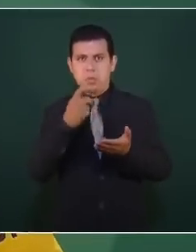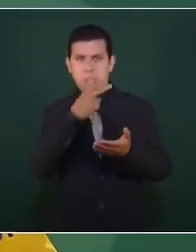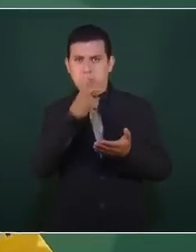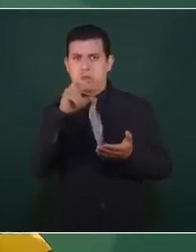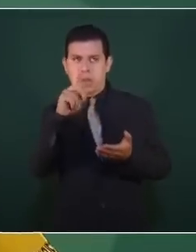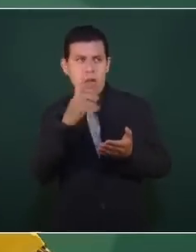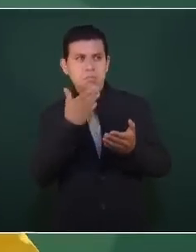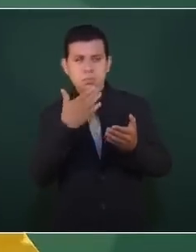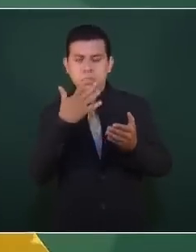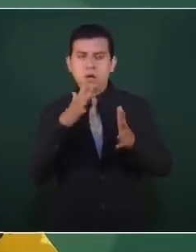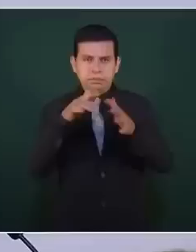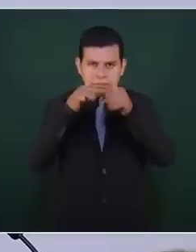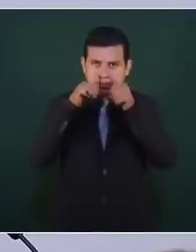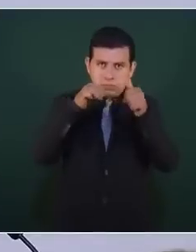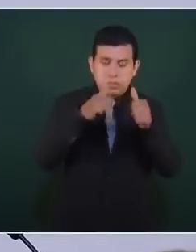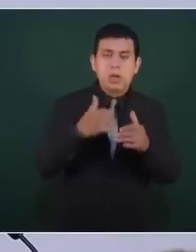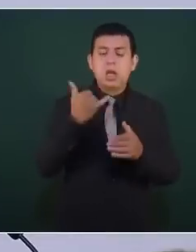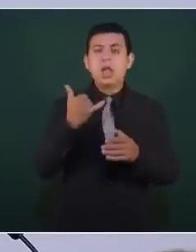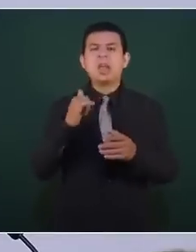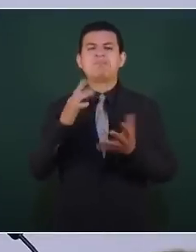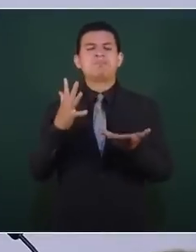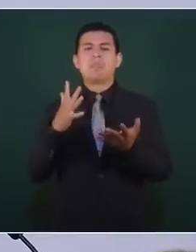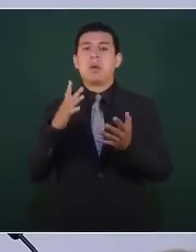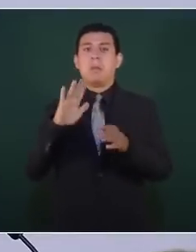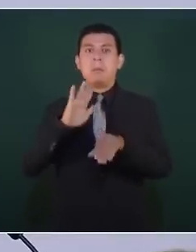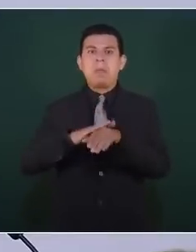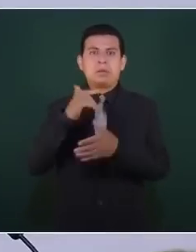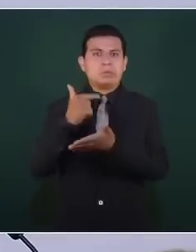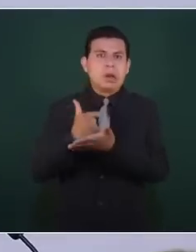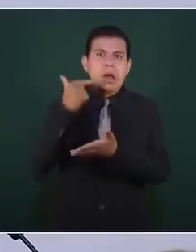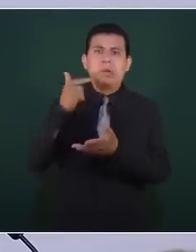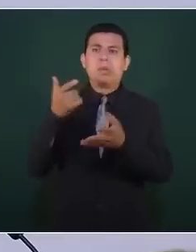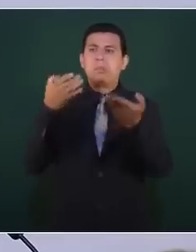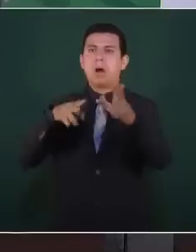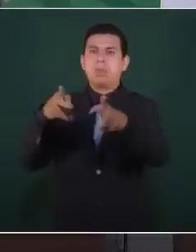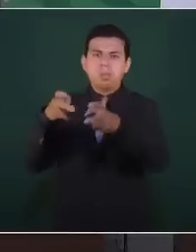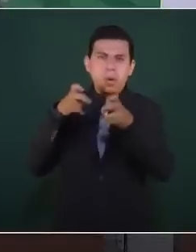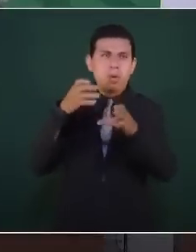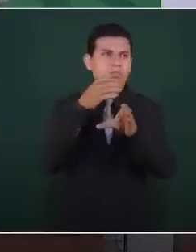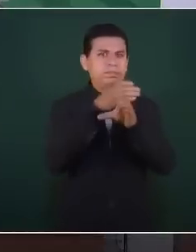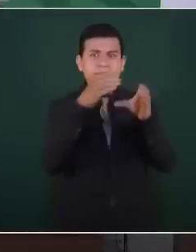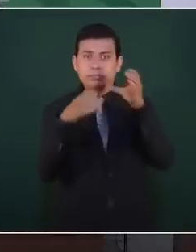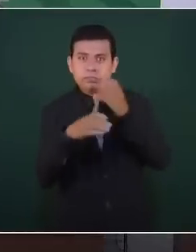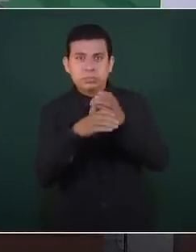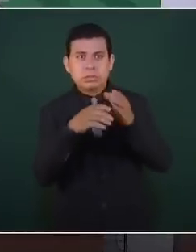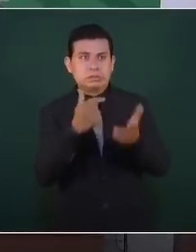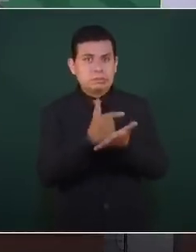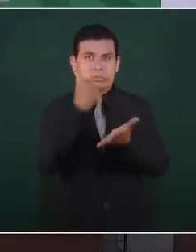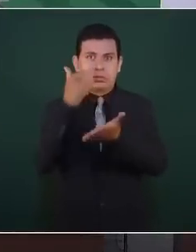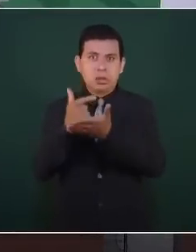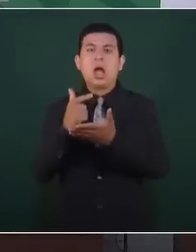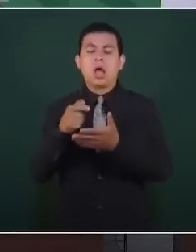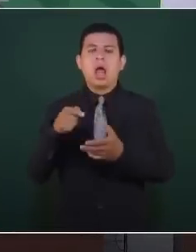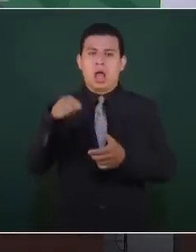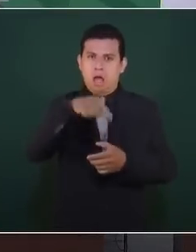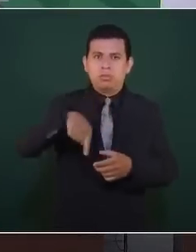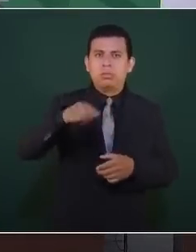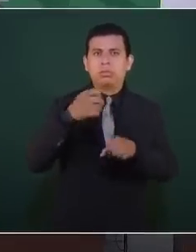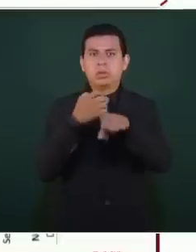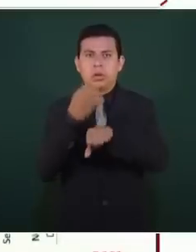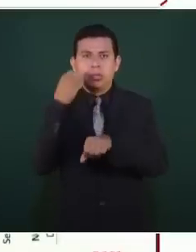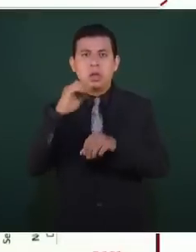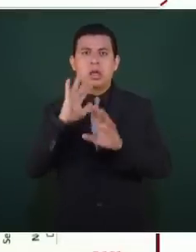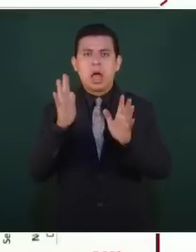de delitos de alto impacto, ya reuniendo la información de todos los delitos, también el Estado tiene